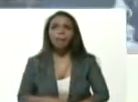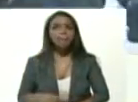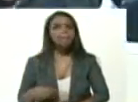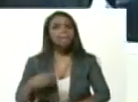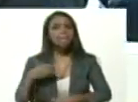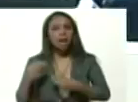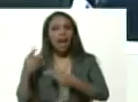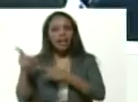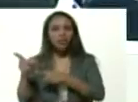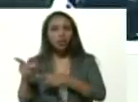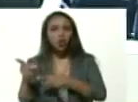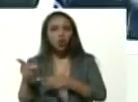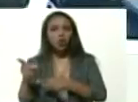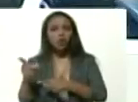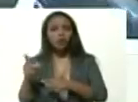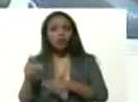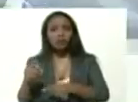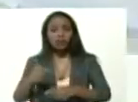situación dramática,